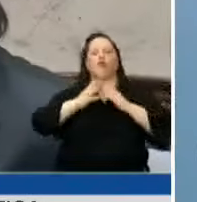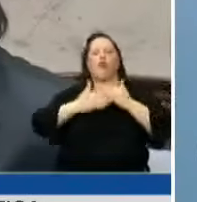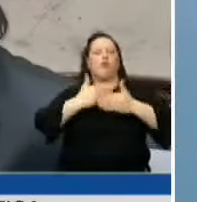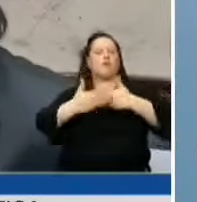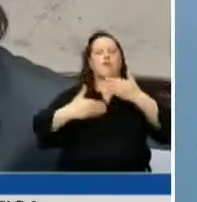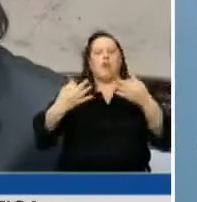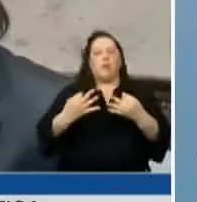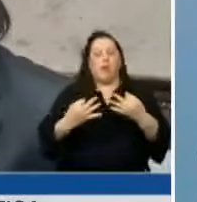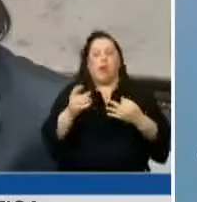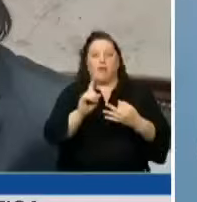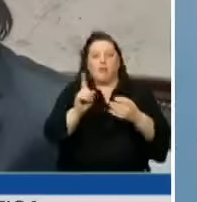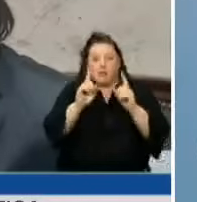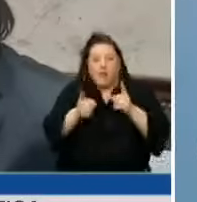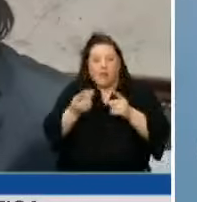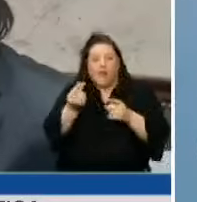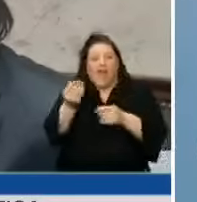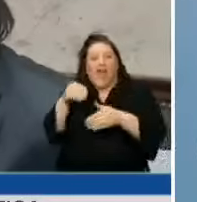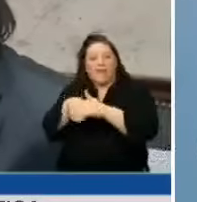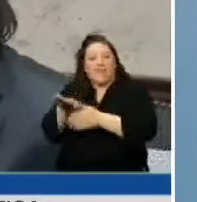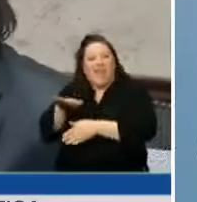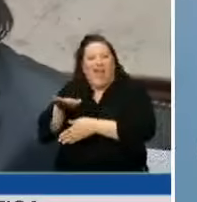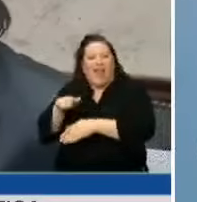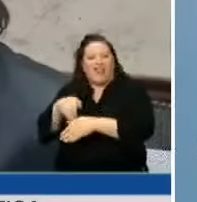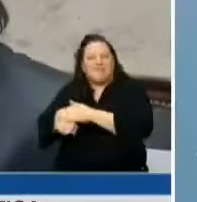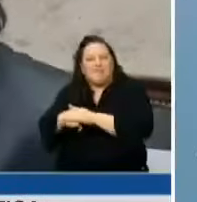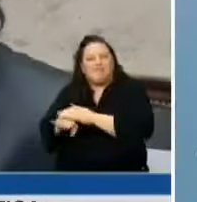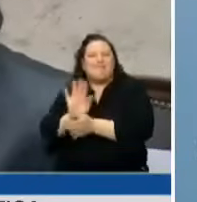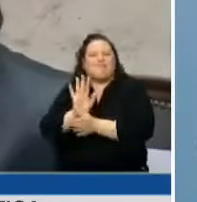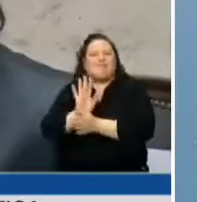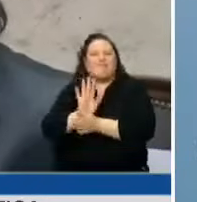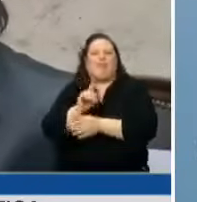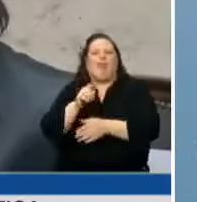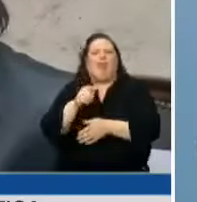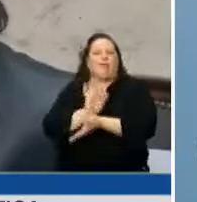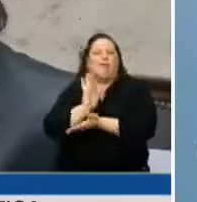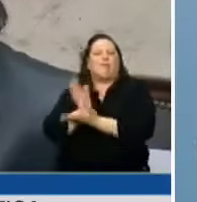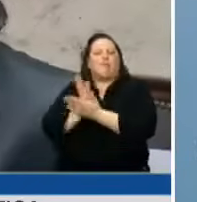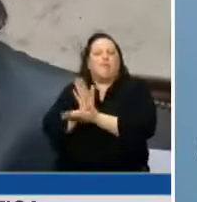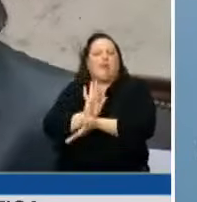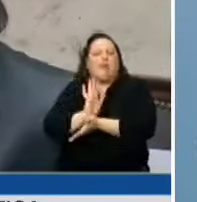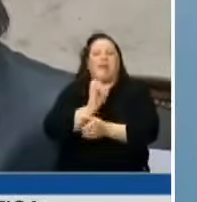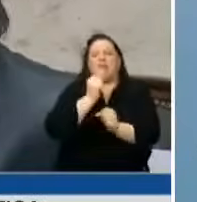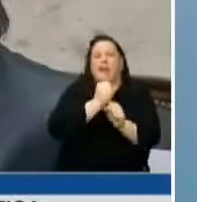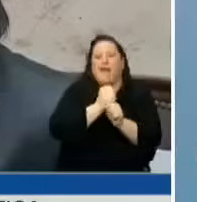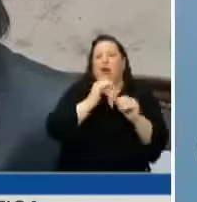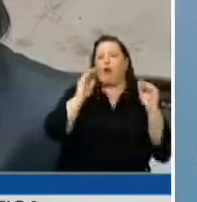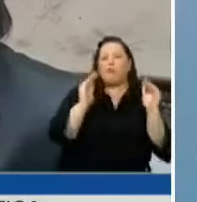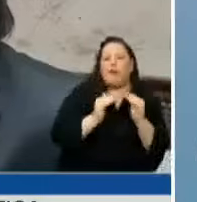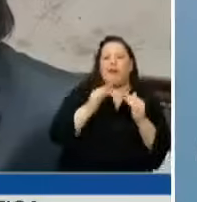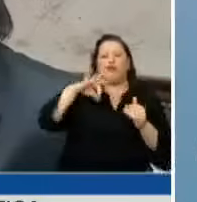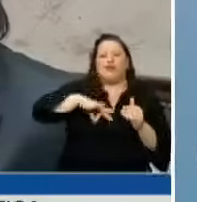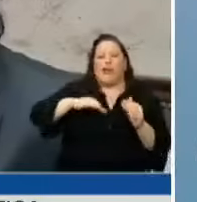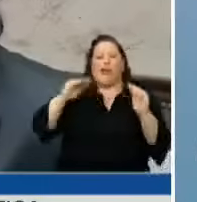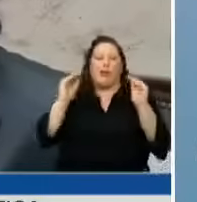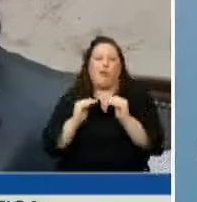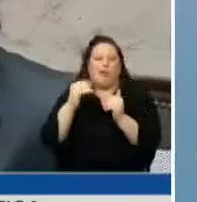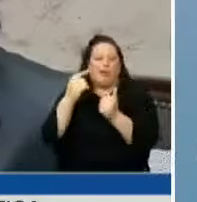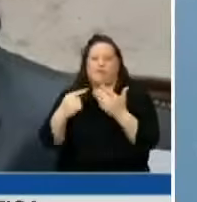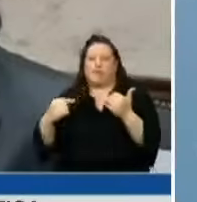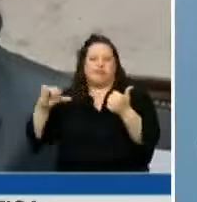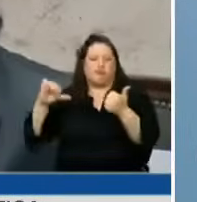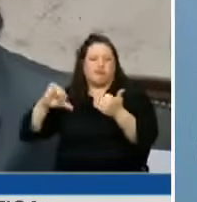capital, que a la postre se termina manifestando en menos puestos de trabajo, en menos productividad y en menores salarios. Pero como si todo esto